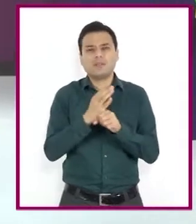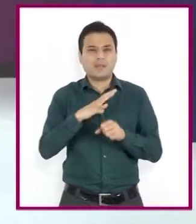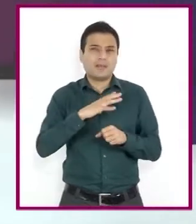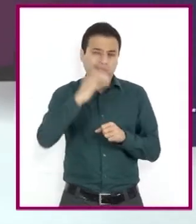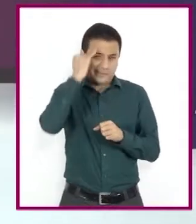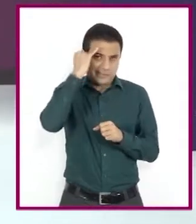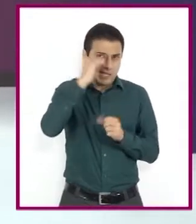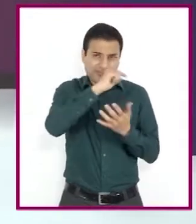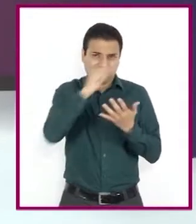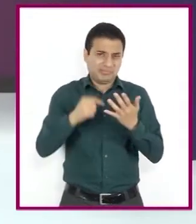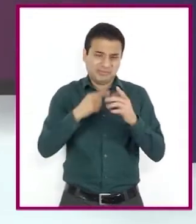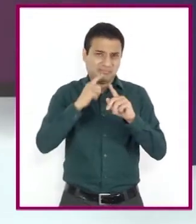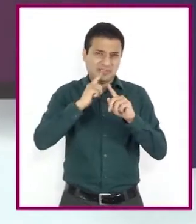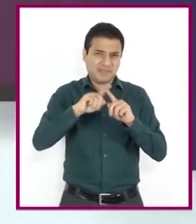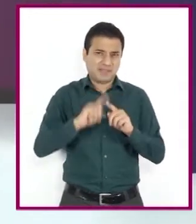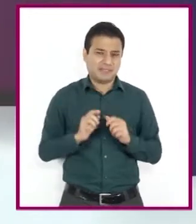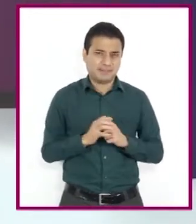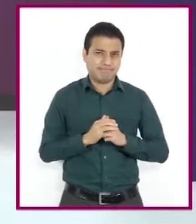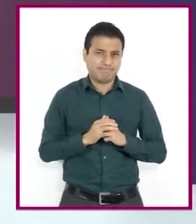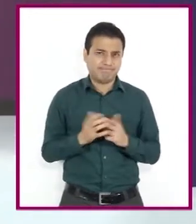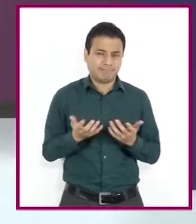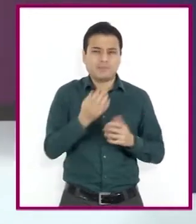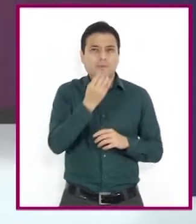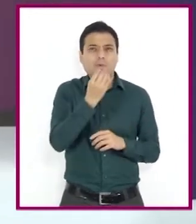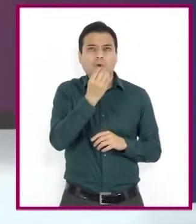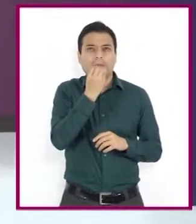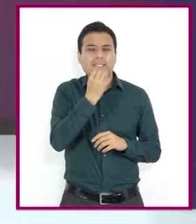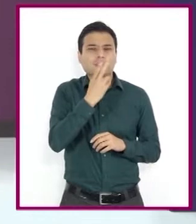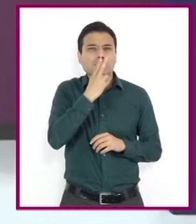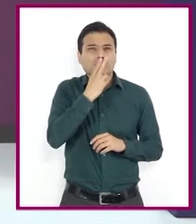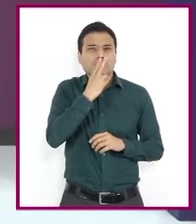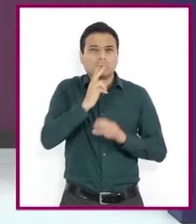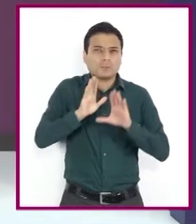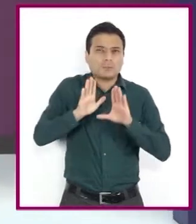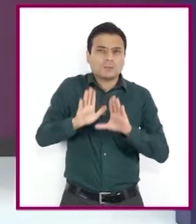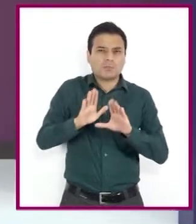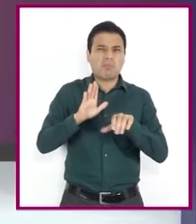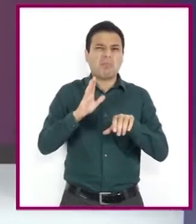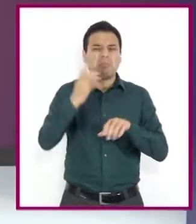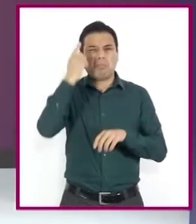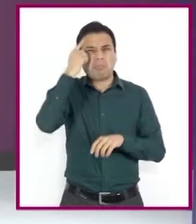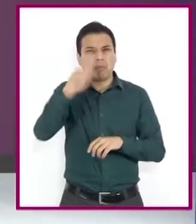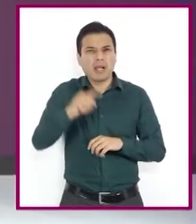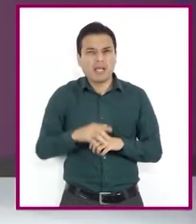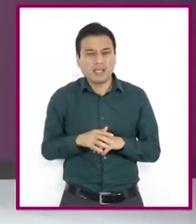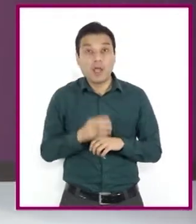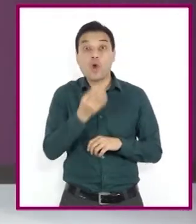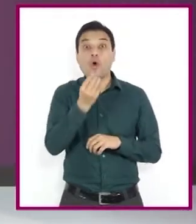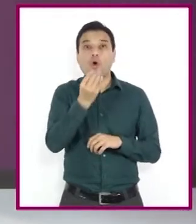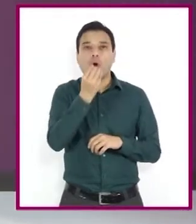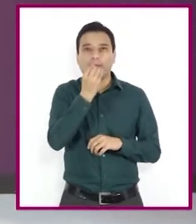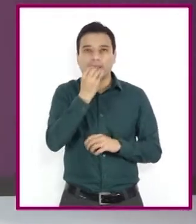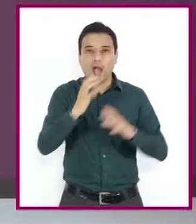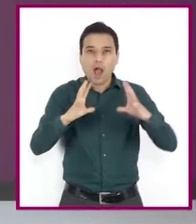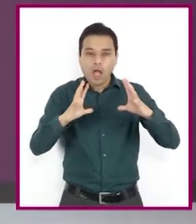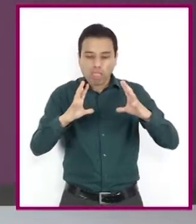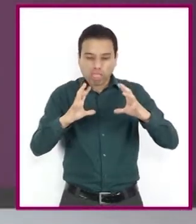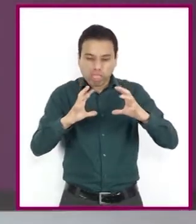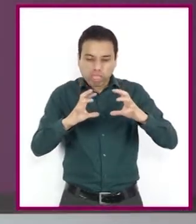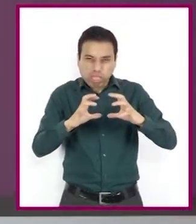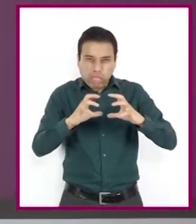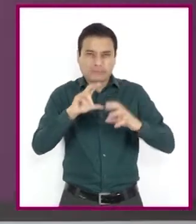alimentos. La función principal de la conservación es retrasar el deterioro de los alimentos y